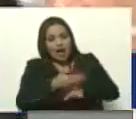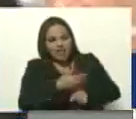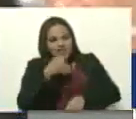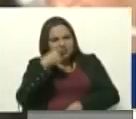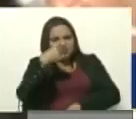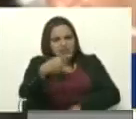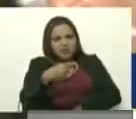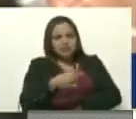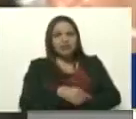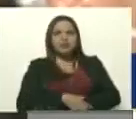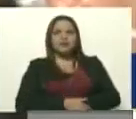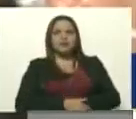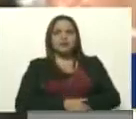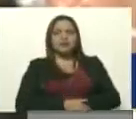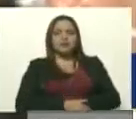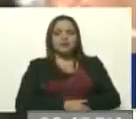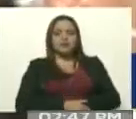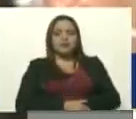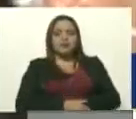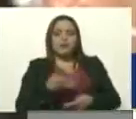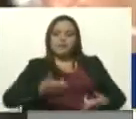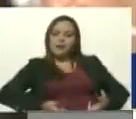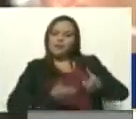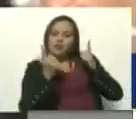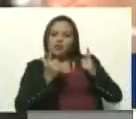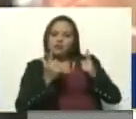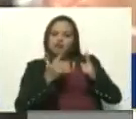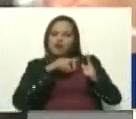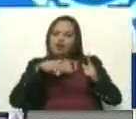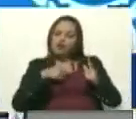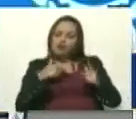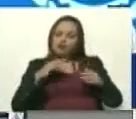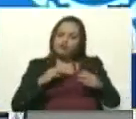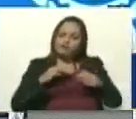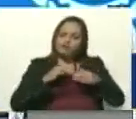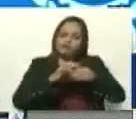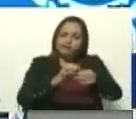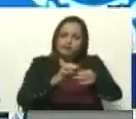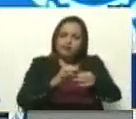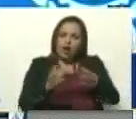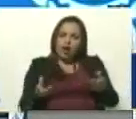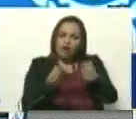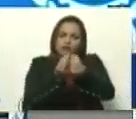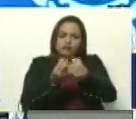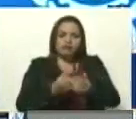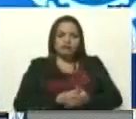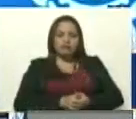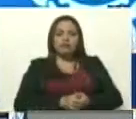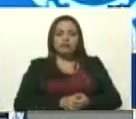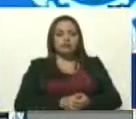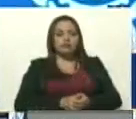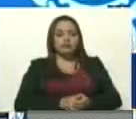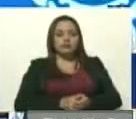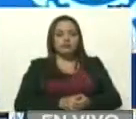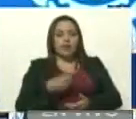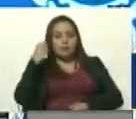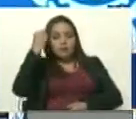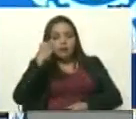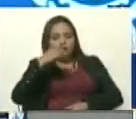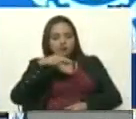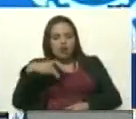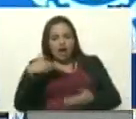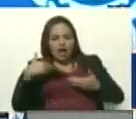palabras anteriores, permitió que marcháramos juntos. Bueno, yo creo que estamos aquí